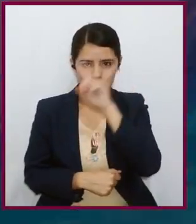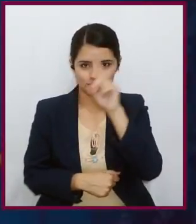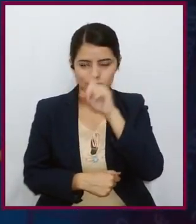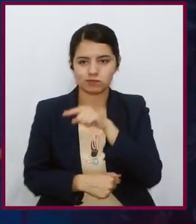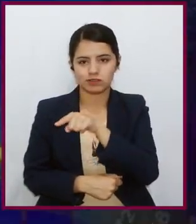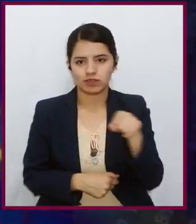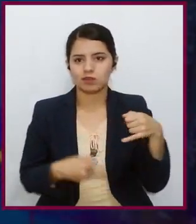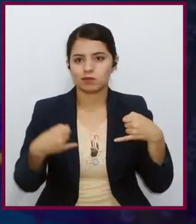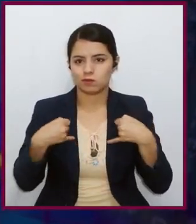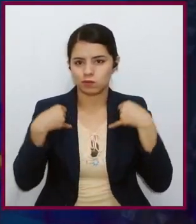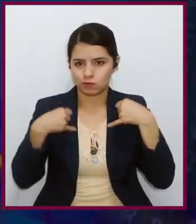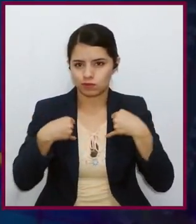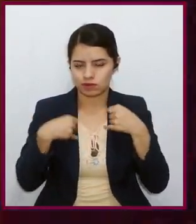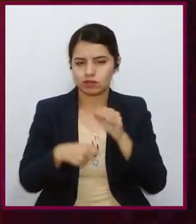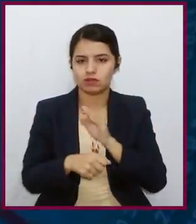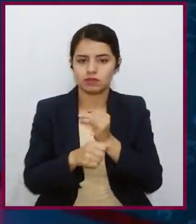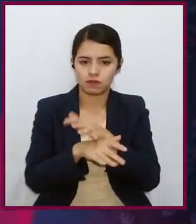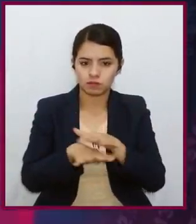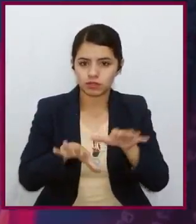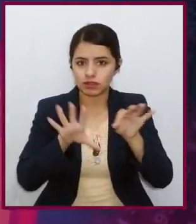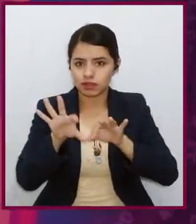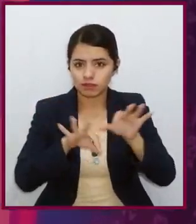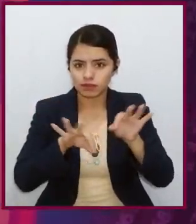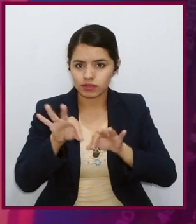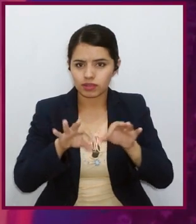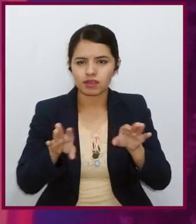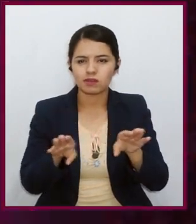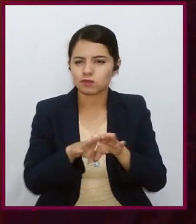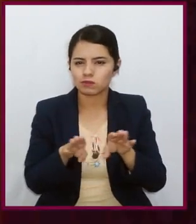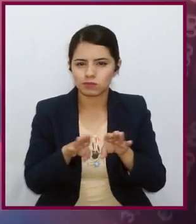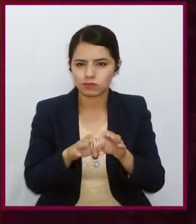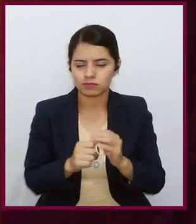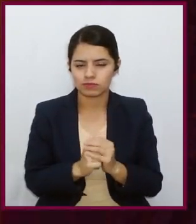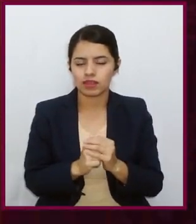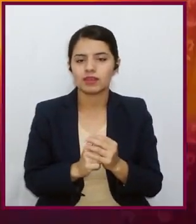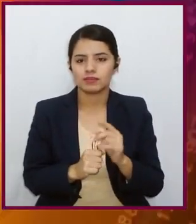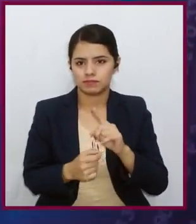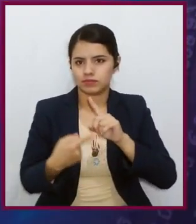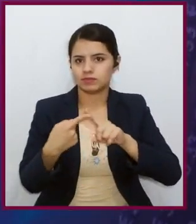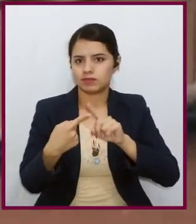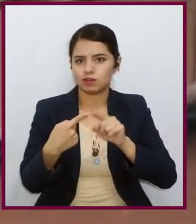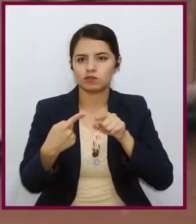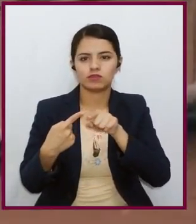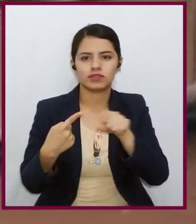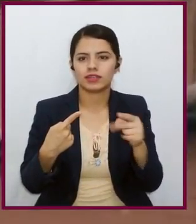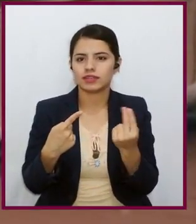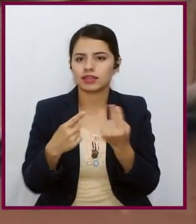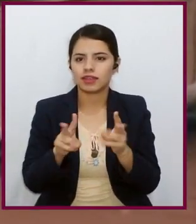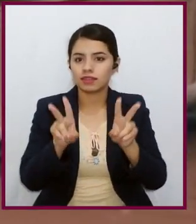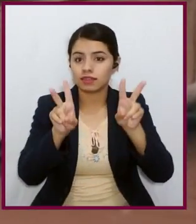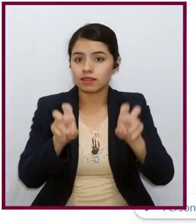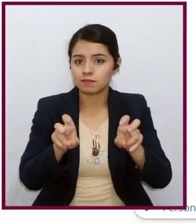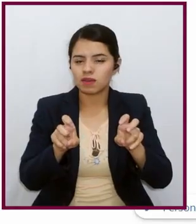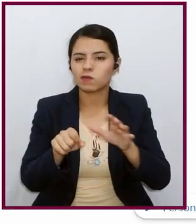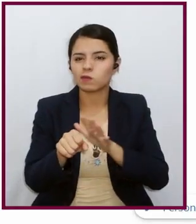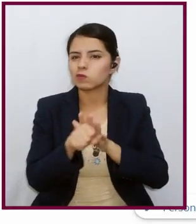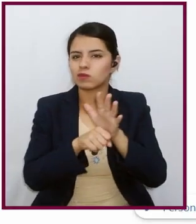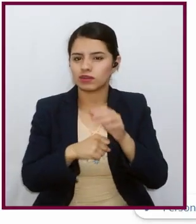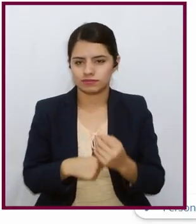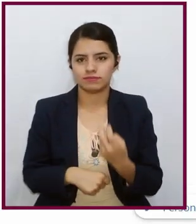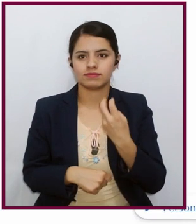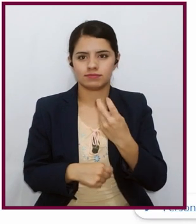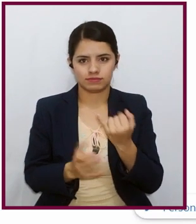para comunicar cualquier tema. Lo más importante es que la infografía no sea compleja, sea fácil de hacer